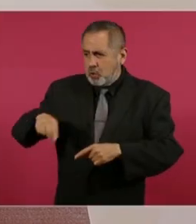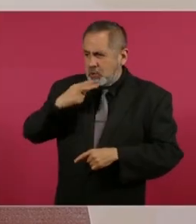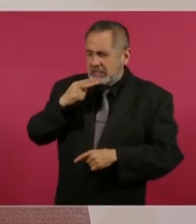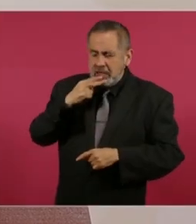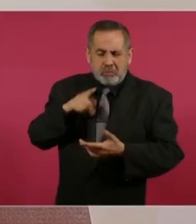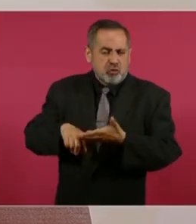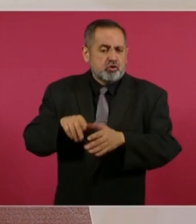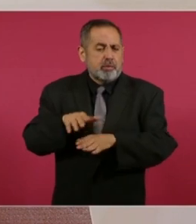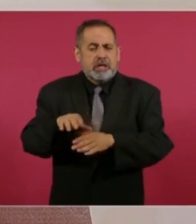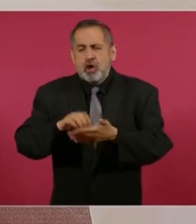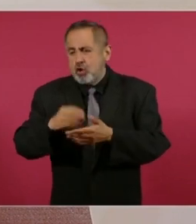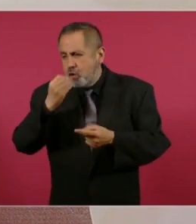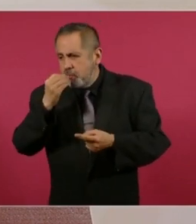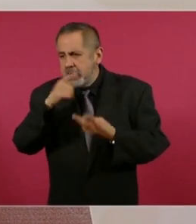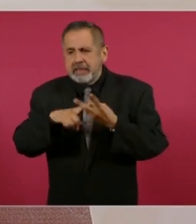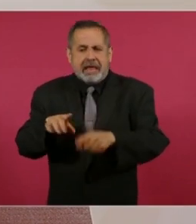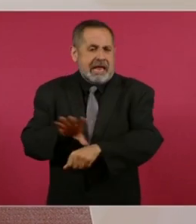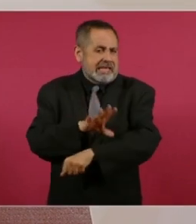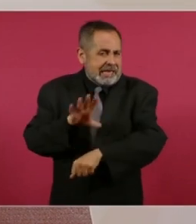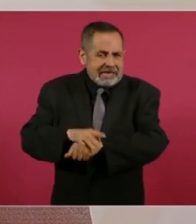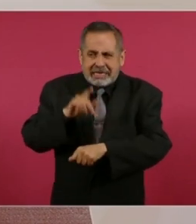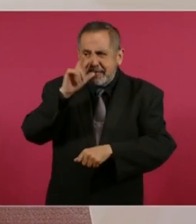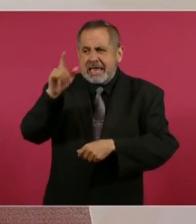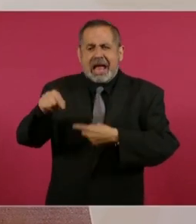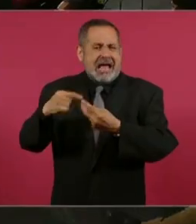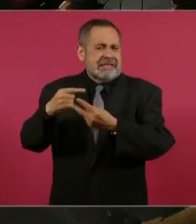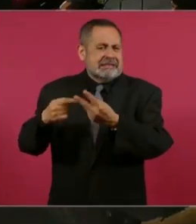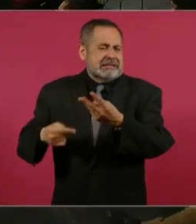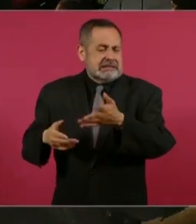en alimentos energéticos.